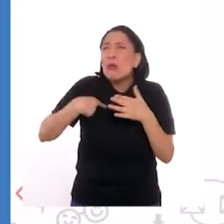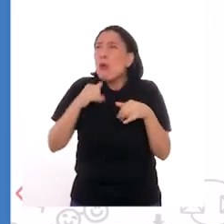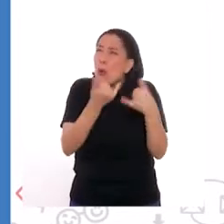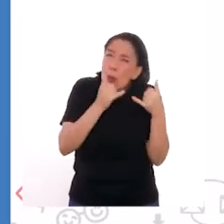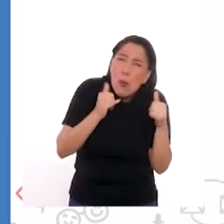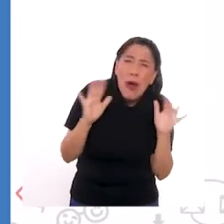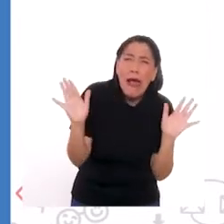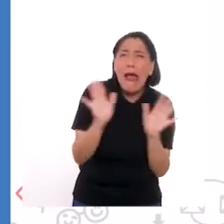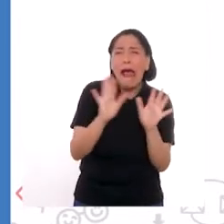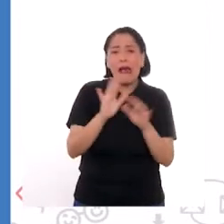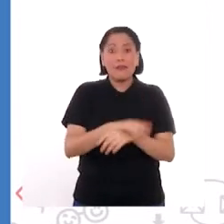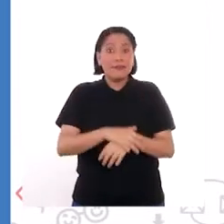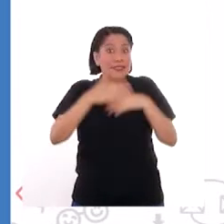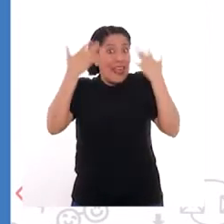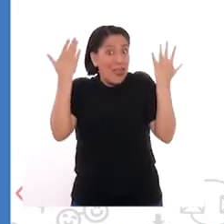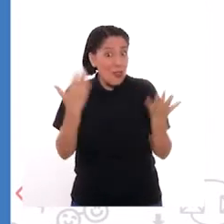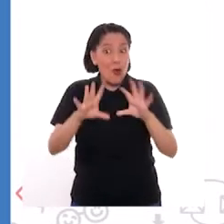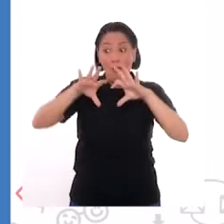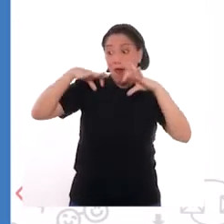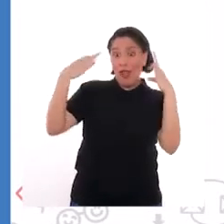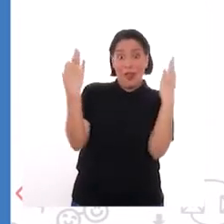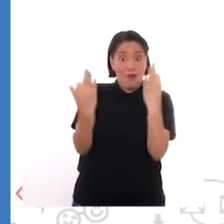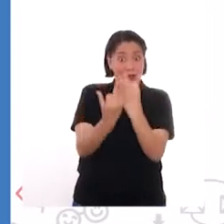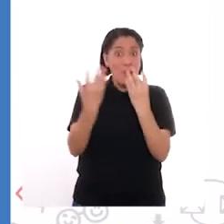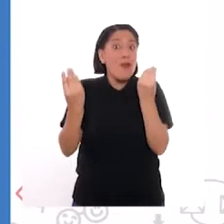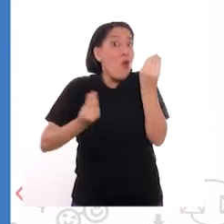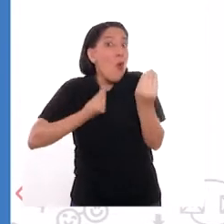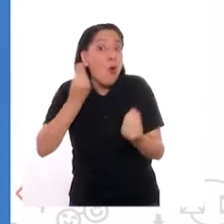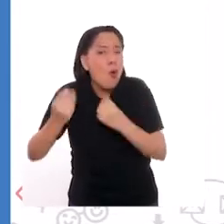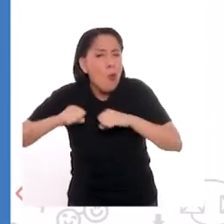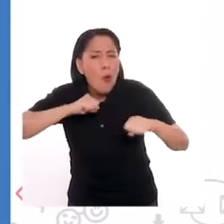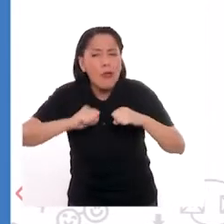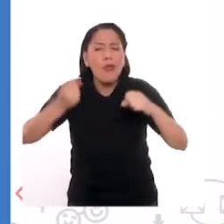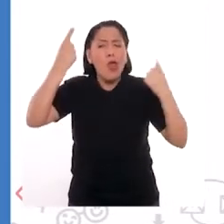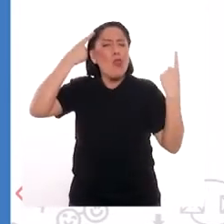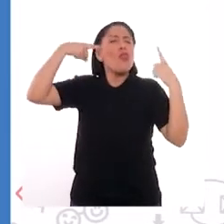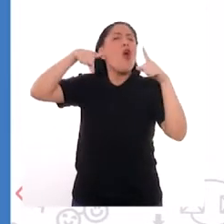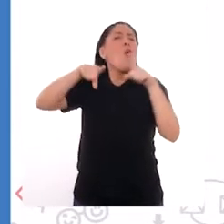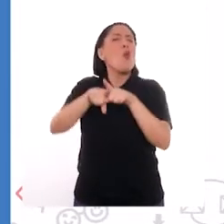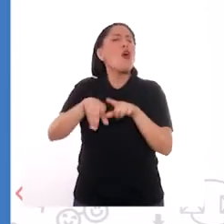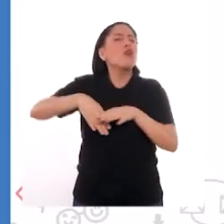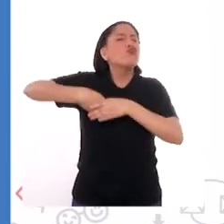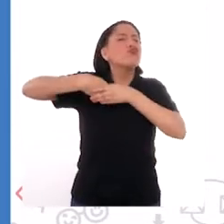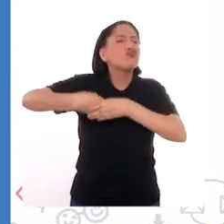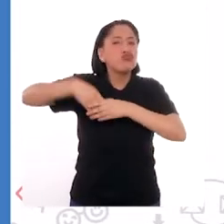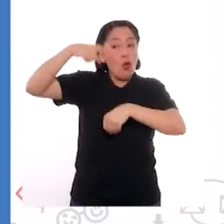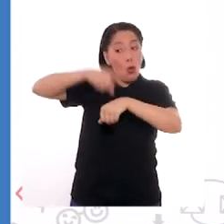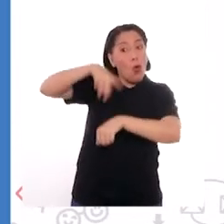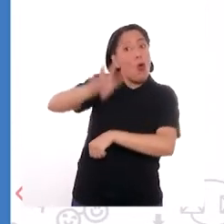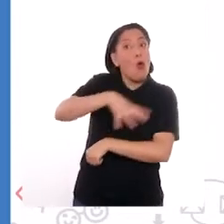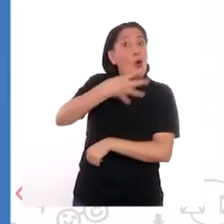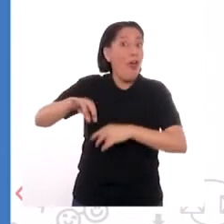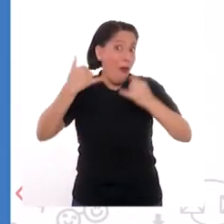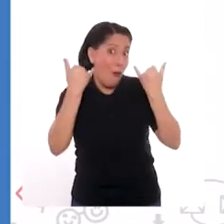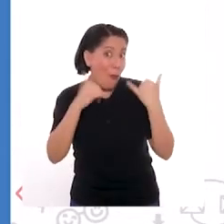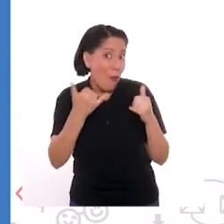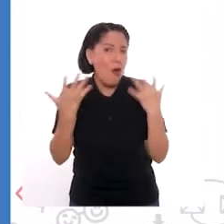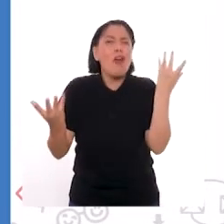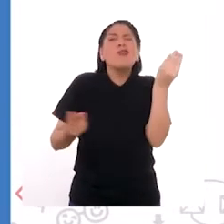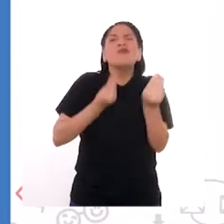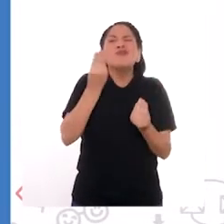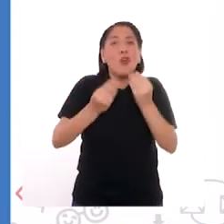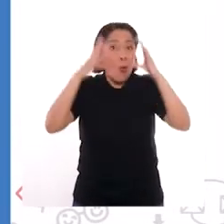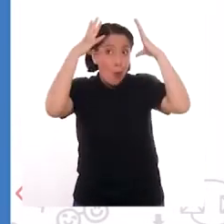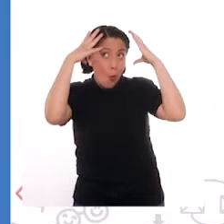quería jugar. Entonces, la familia y el duende acordaron un horario para el juego, de modo que